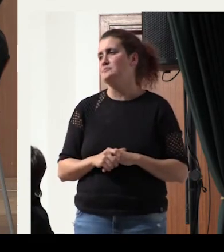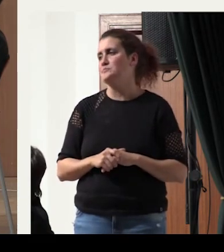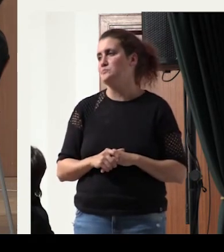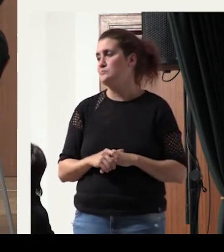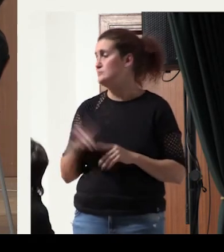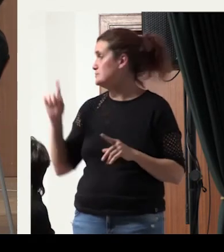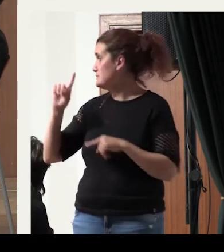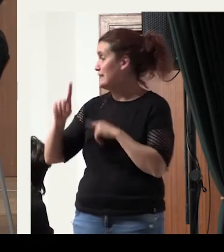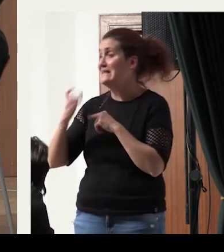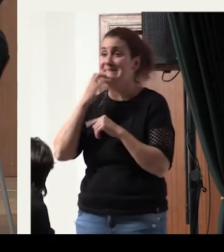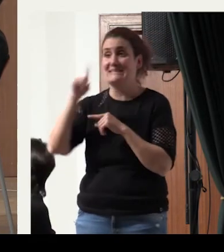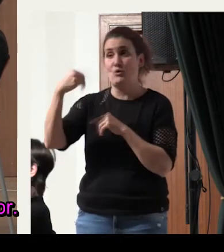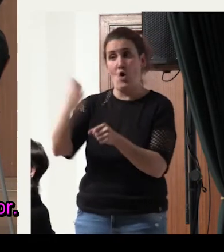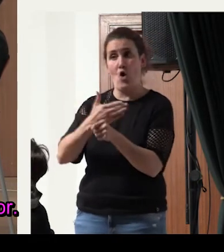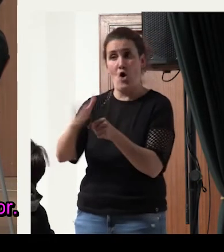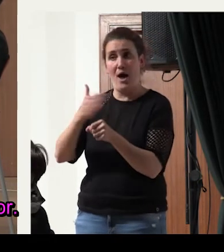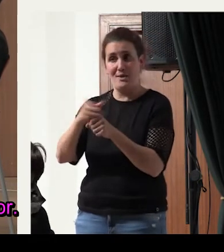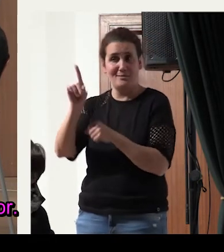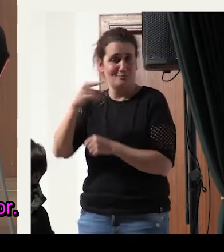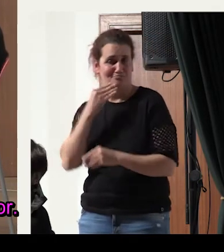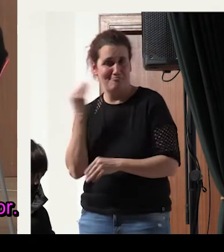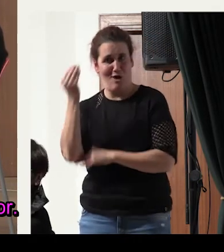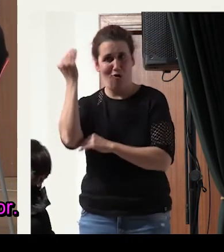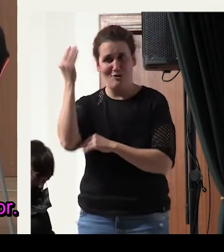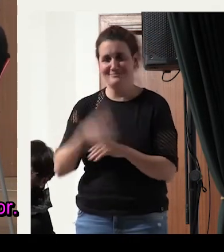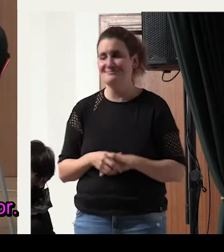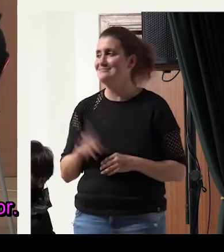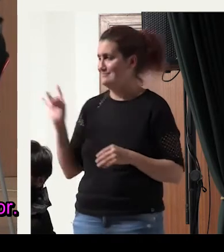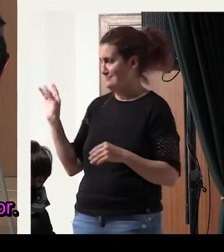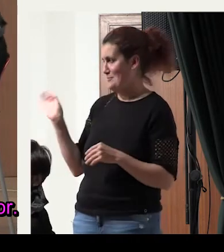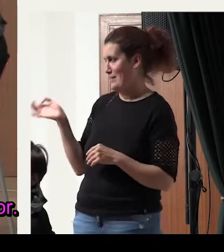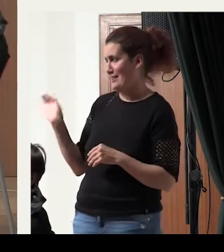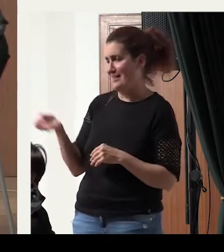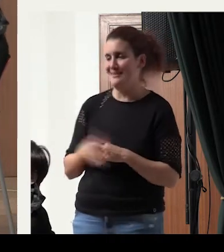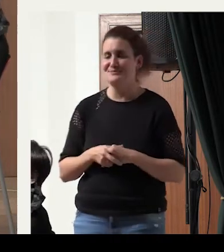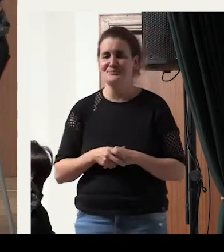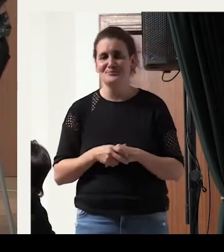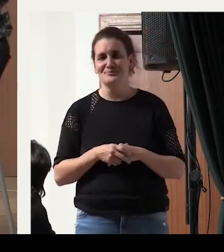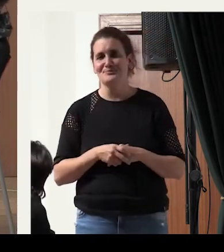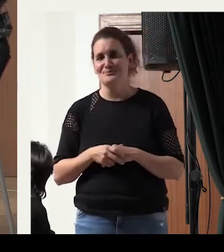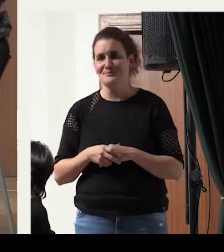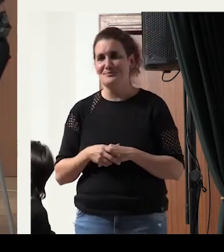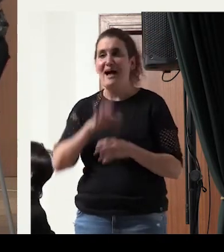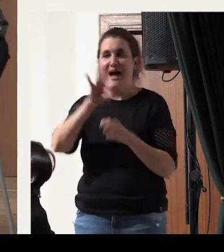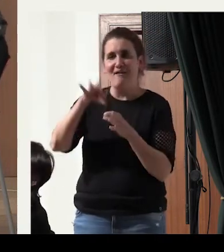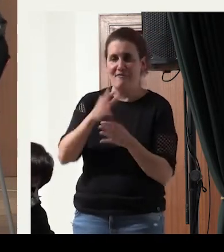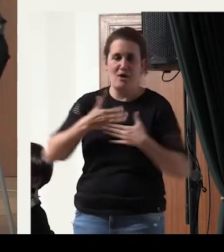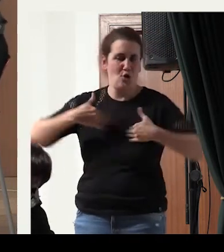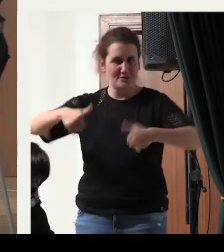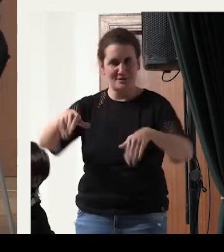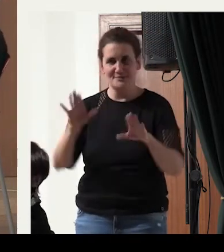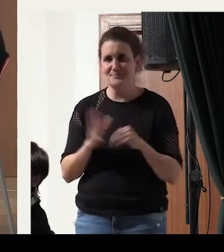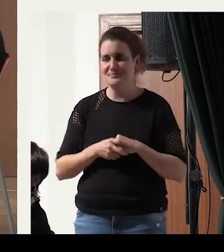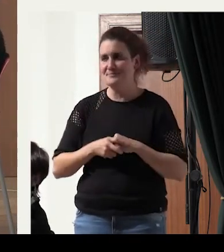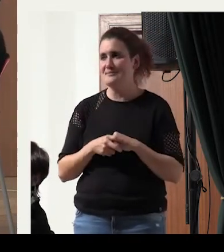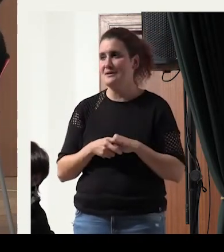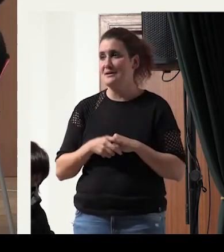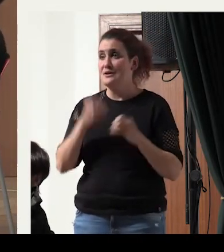¿no? Y si luego hay una caña, mejor, ¿no? Efectivamente. Sí, claro. Un café o lo que sea.